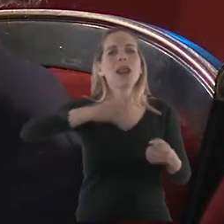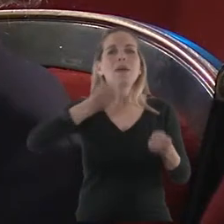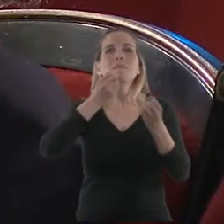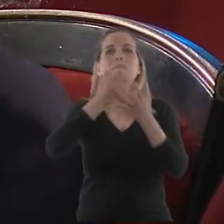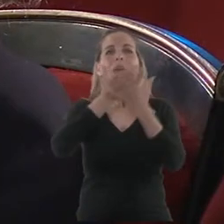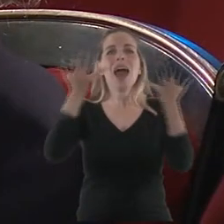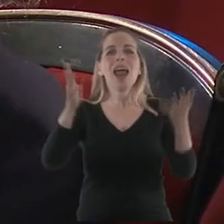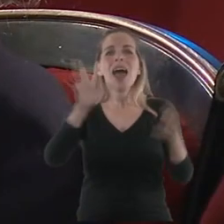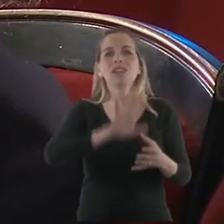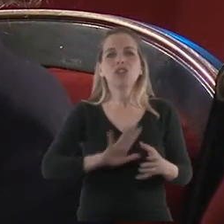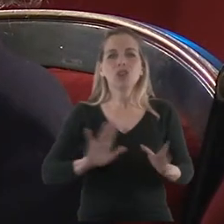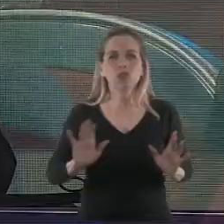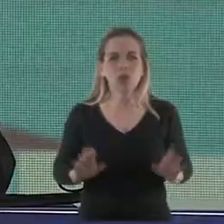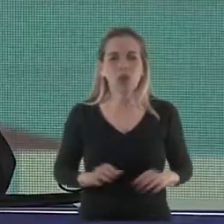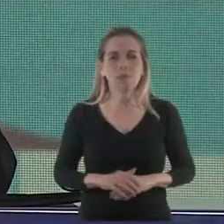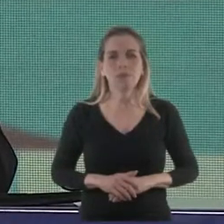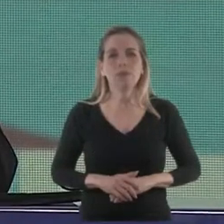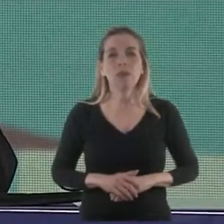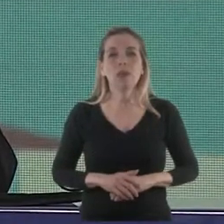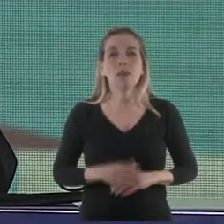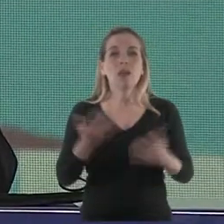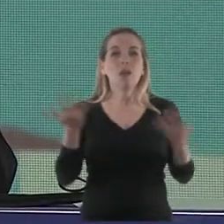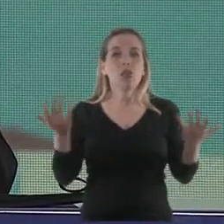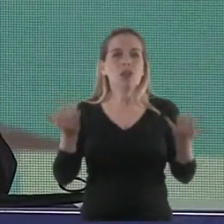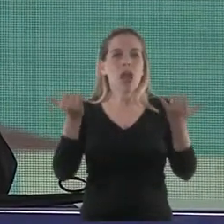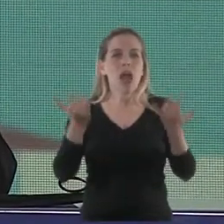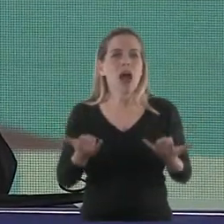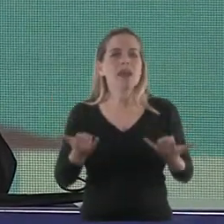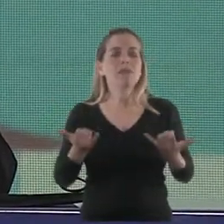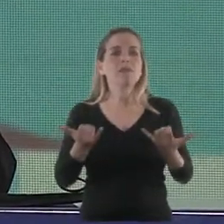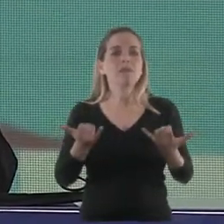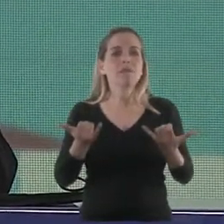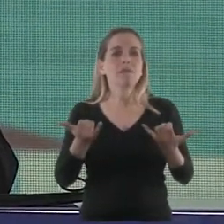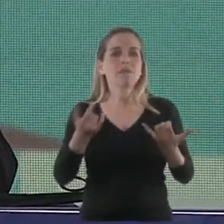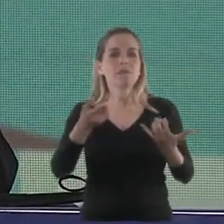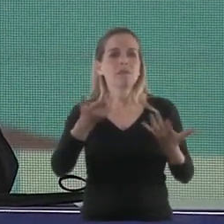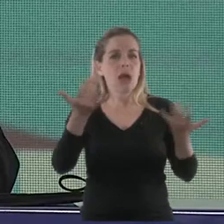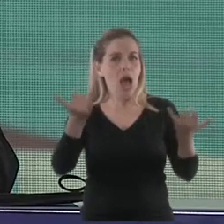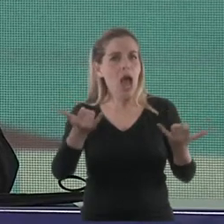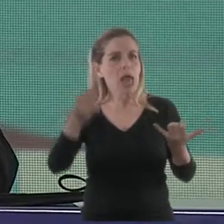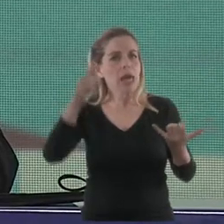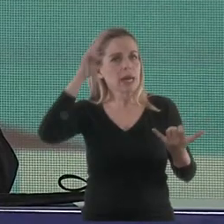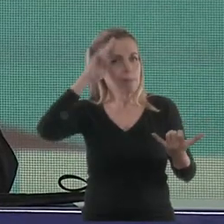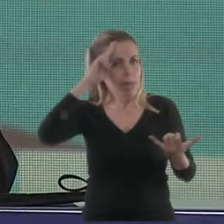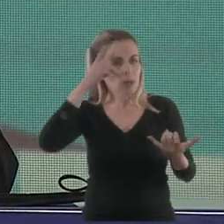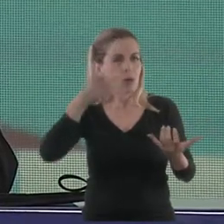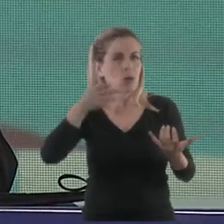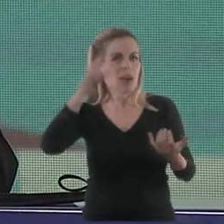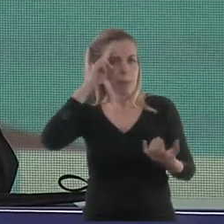magnífico, donde uno puede encontrar respeto en la diversidad,